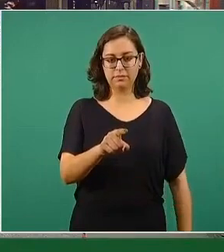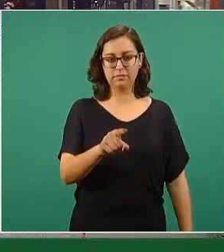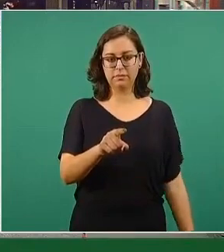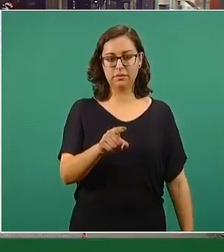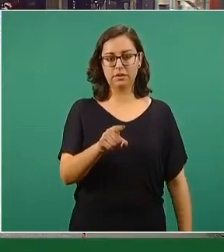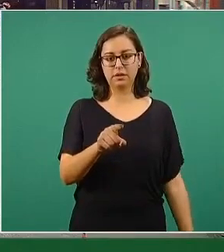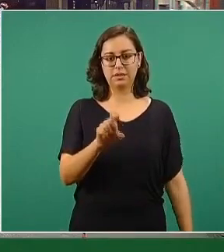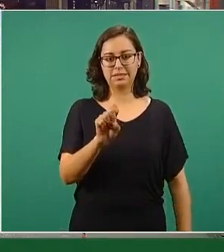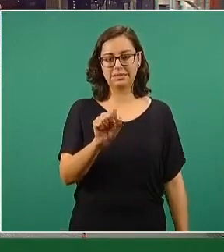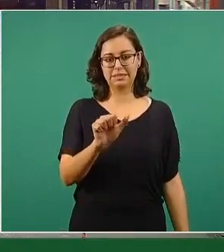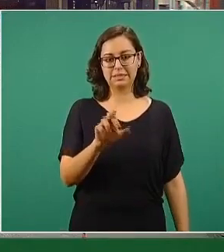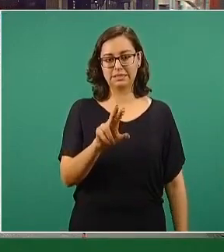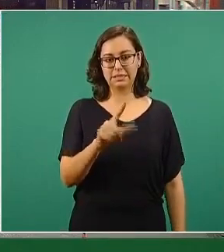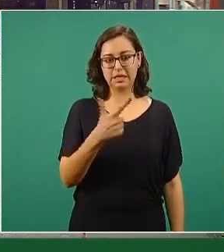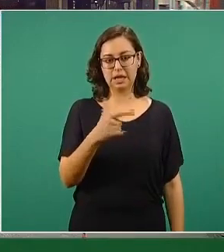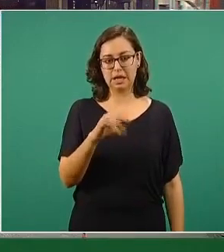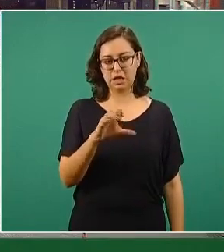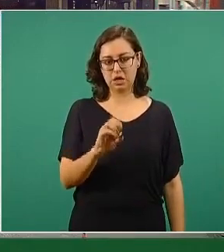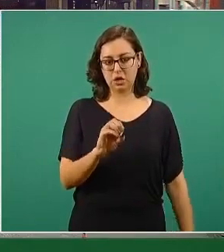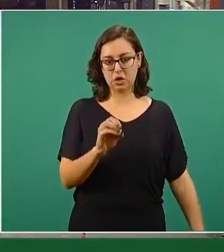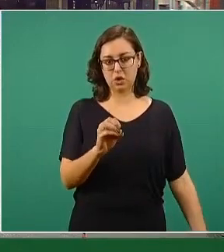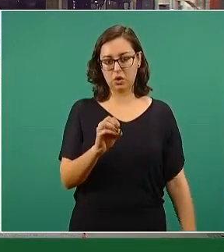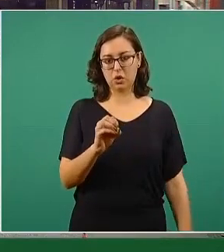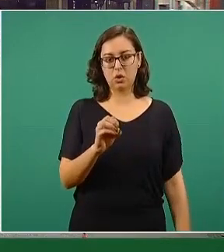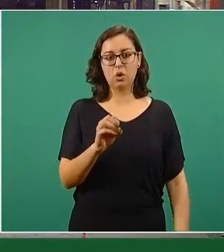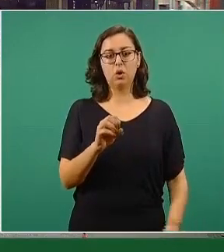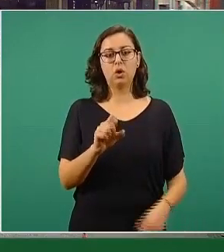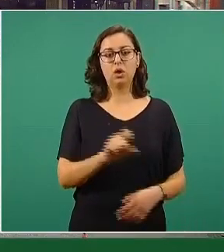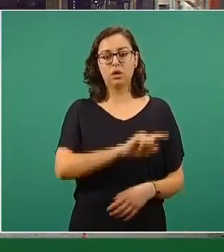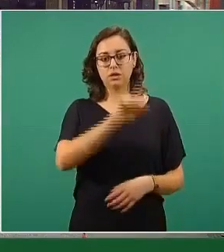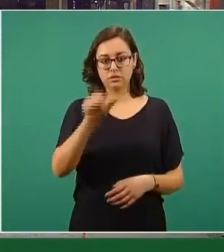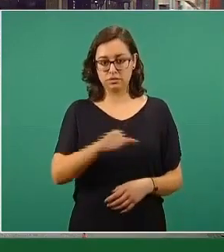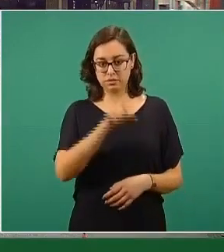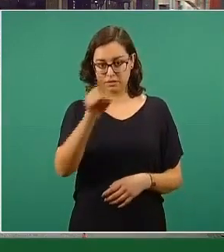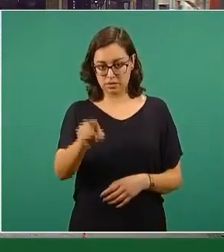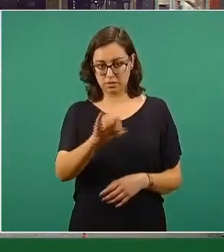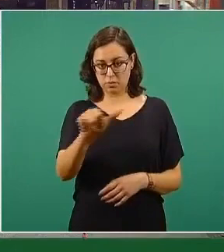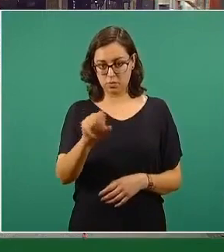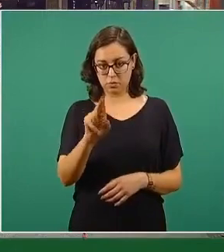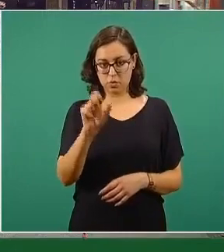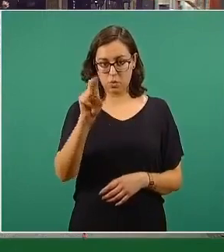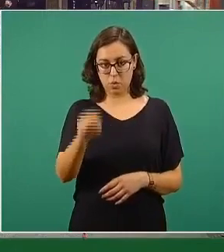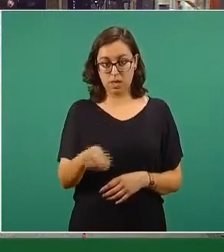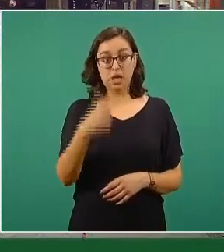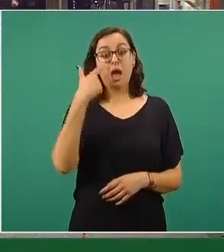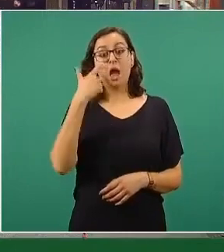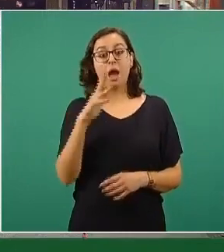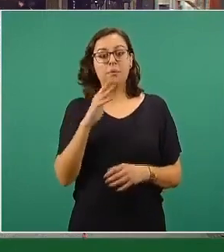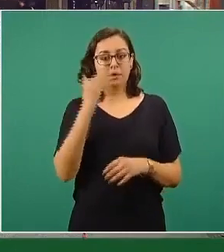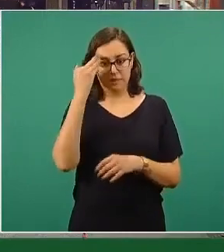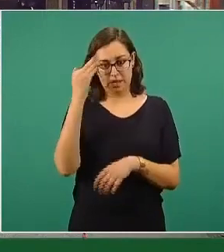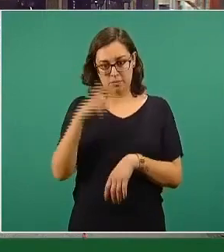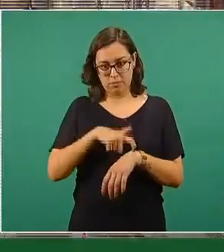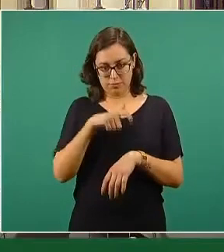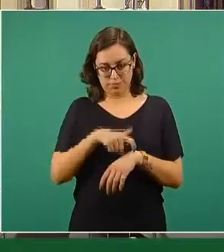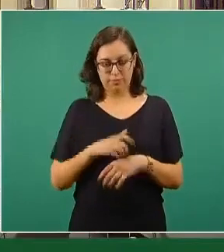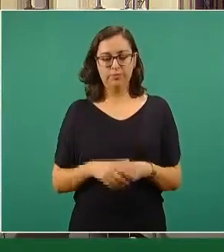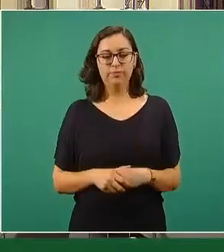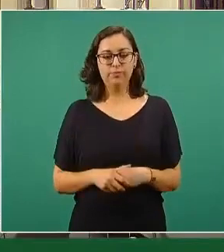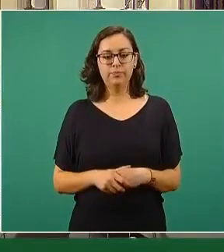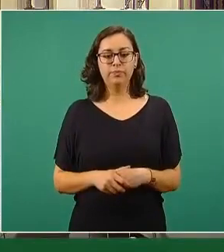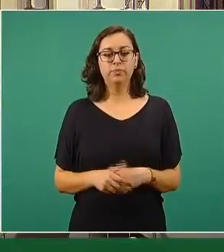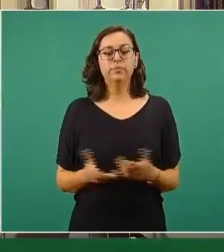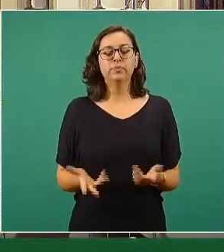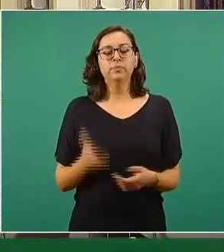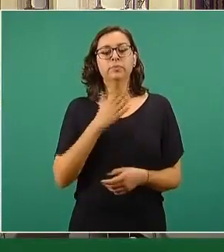Sergio Noble, de Pulso Saludable, y nos vamos por aquí, usted con Juan Hernández. Y si nos da tiempo, pues con los demás. Buenas noches,